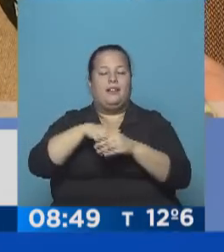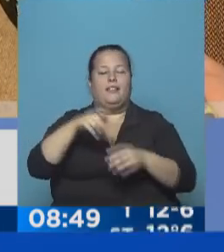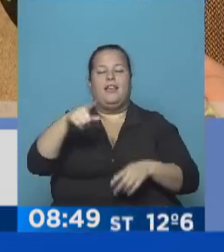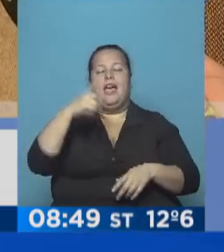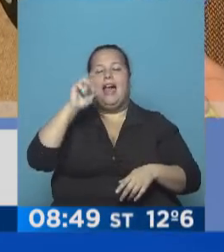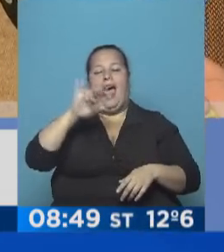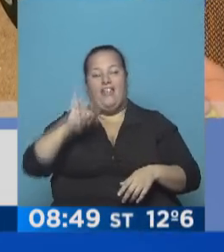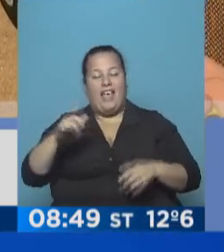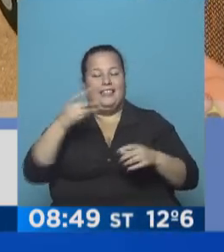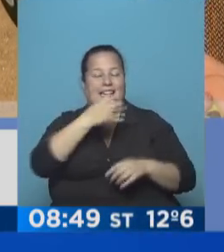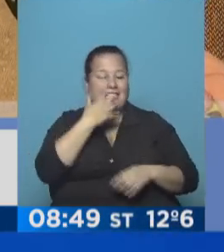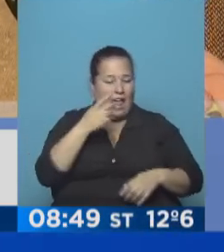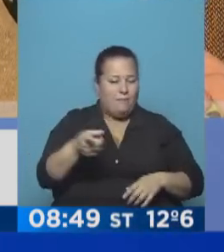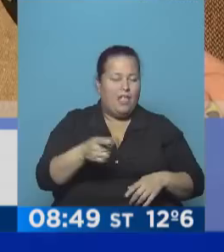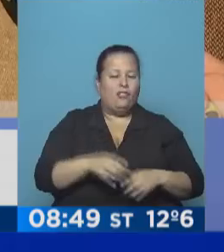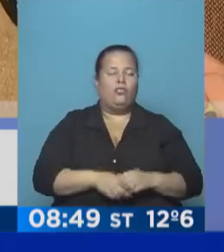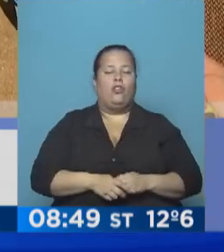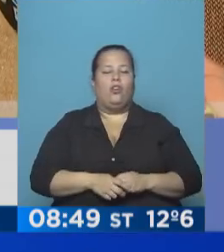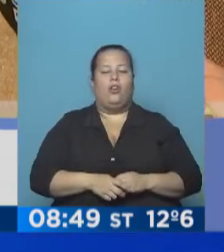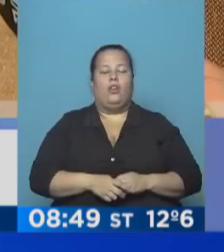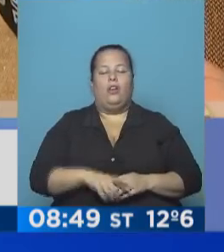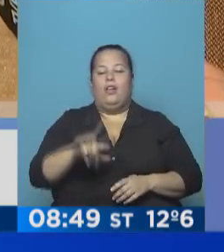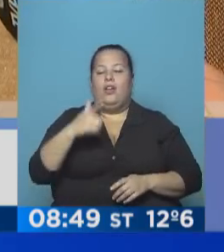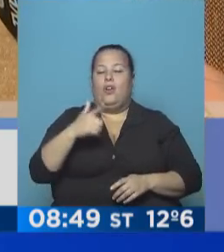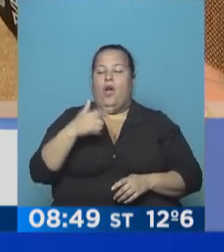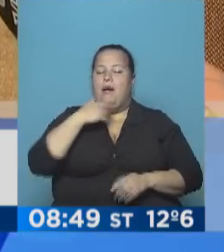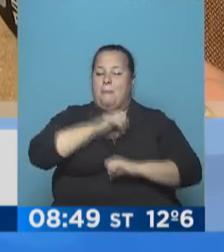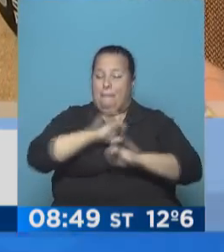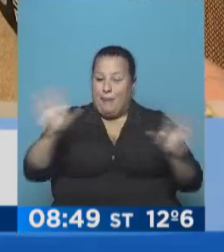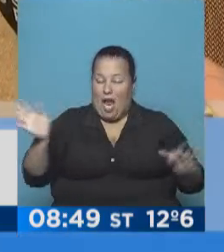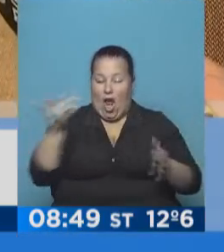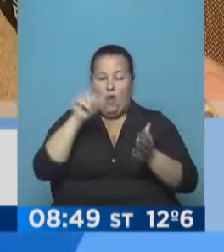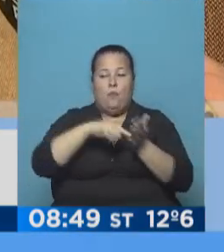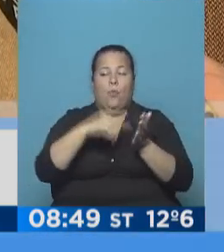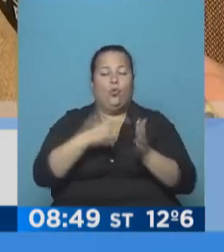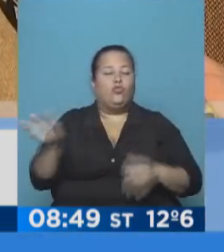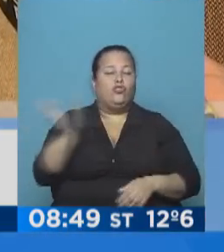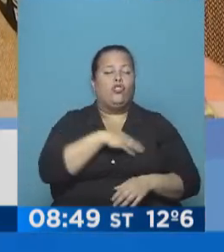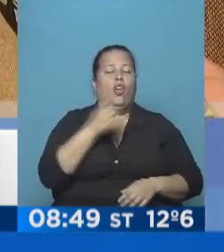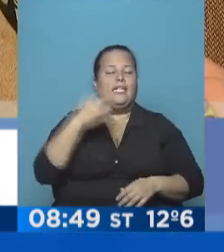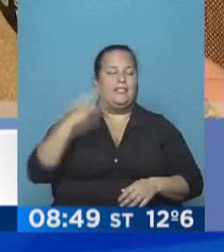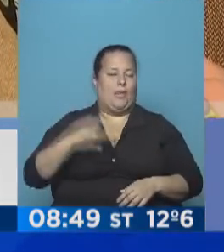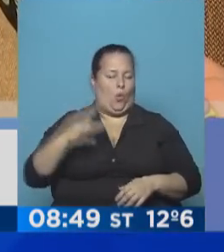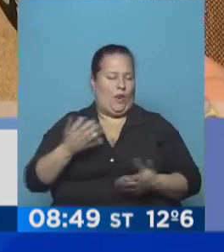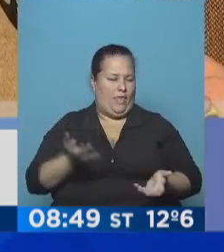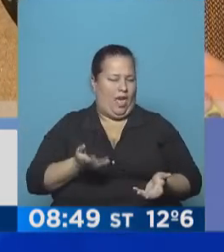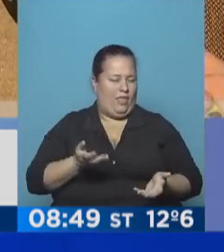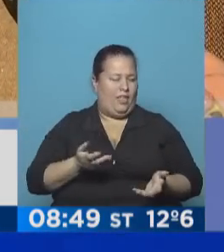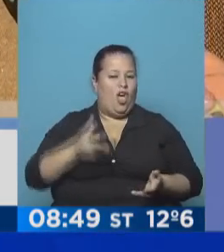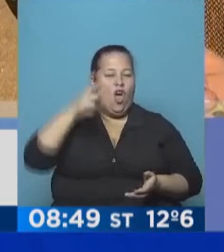de la línea Sarmiento, el ítem peor calificado por los usuarios era la seguridad.